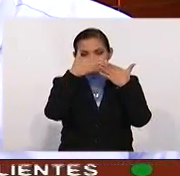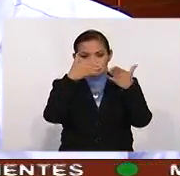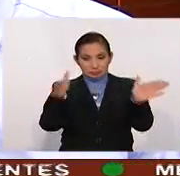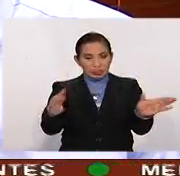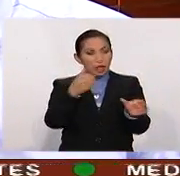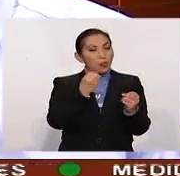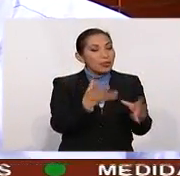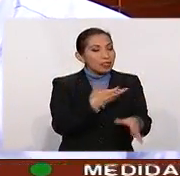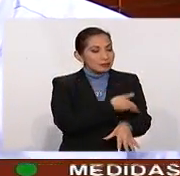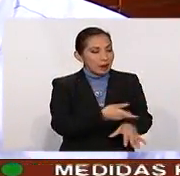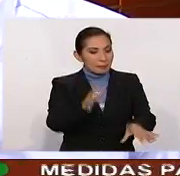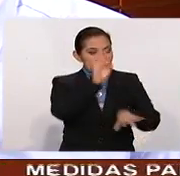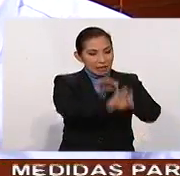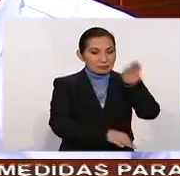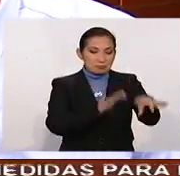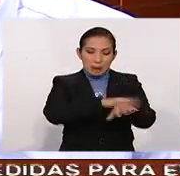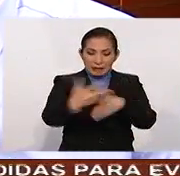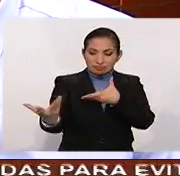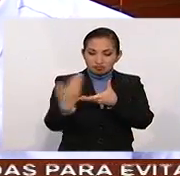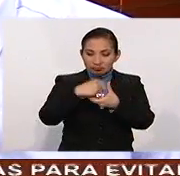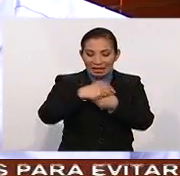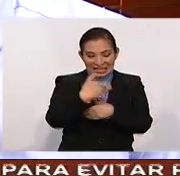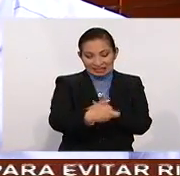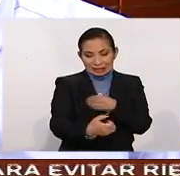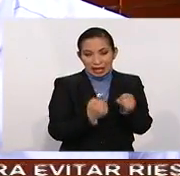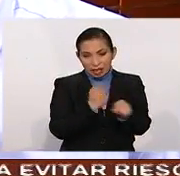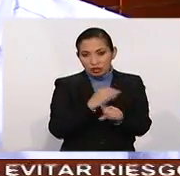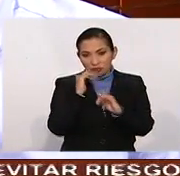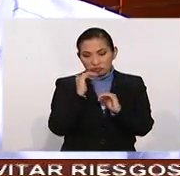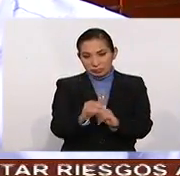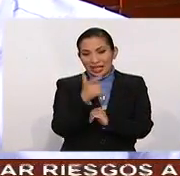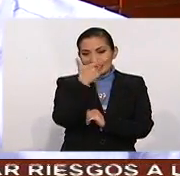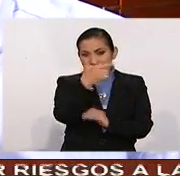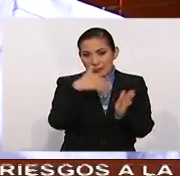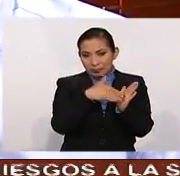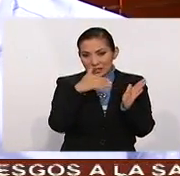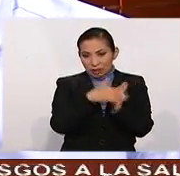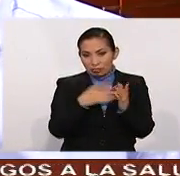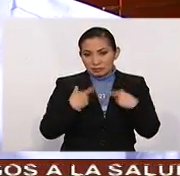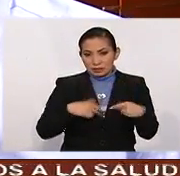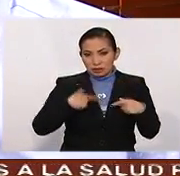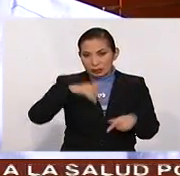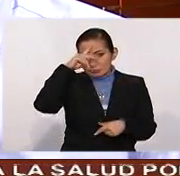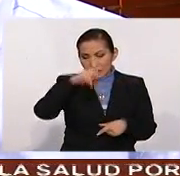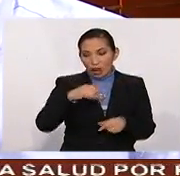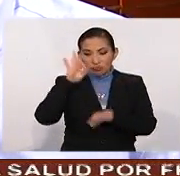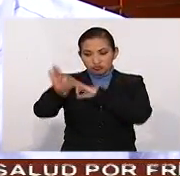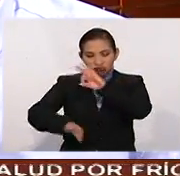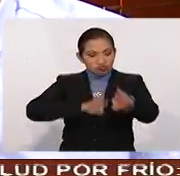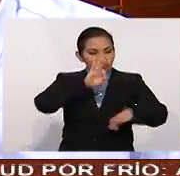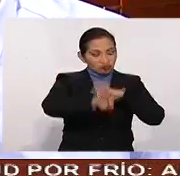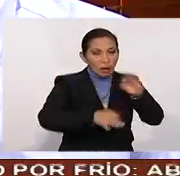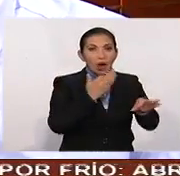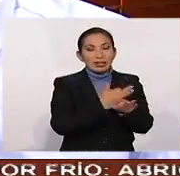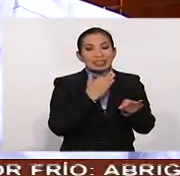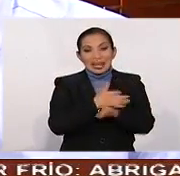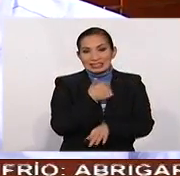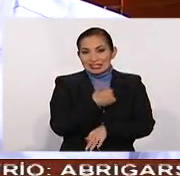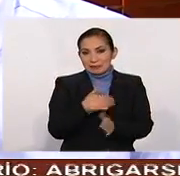el número de familias atendidas. Este año tenemos que llegar ya a los 7 millones de mexicanos. Hasta ahorita